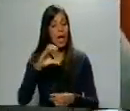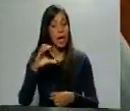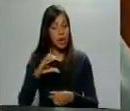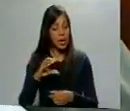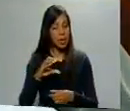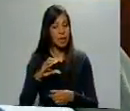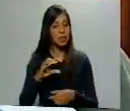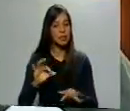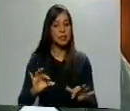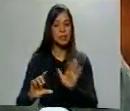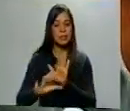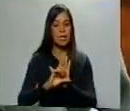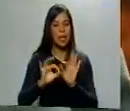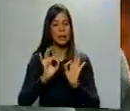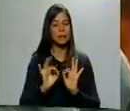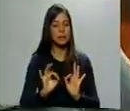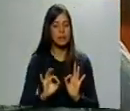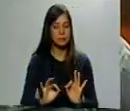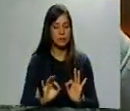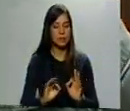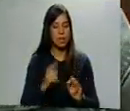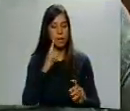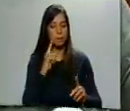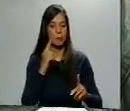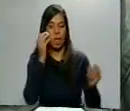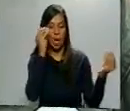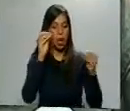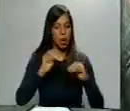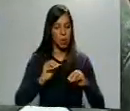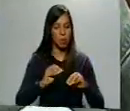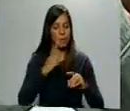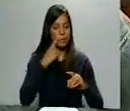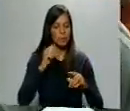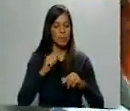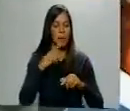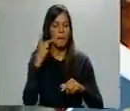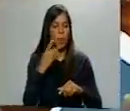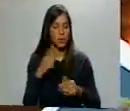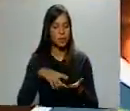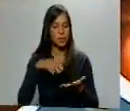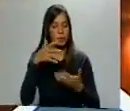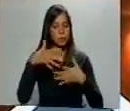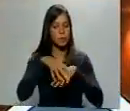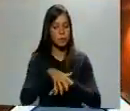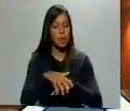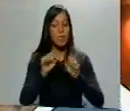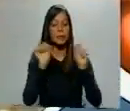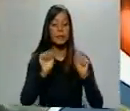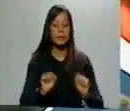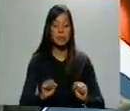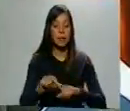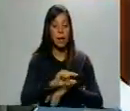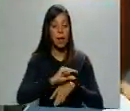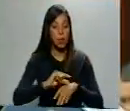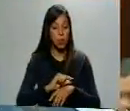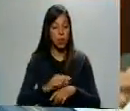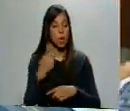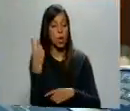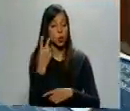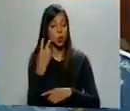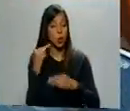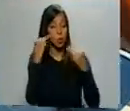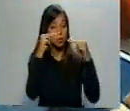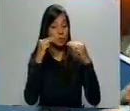especial establecerá la unidad político-territorial de la ciudad de Caracas, que integre en un sistema de gobierno municipal a dos niveles,